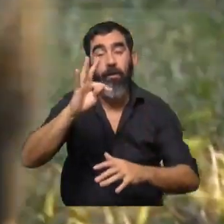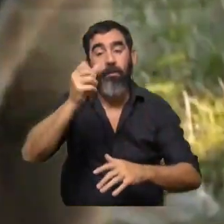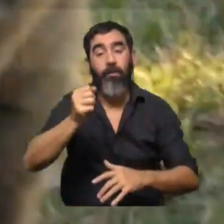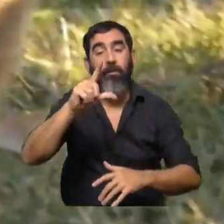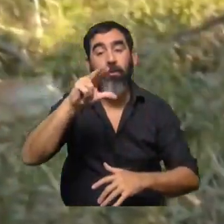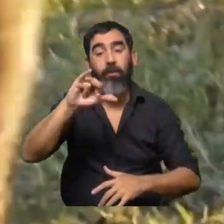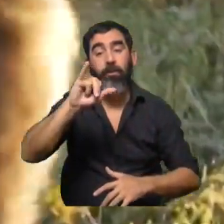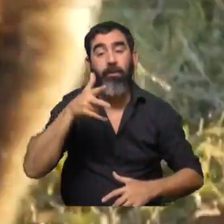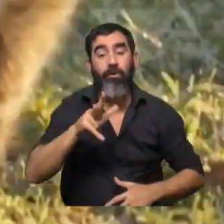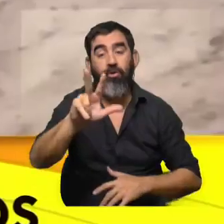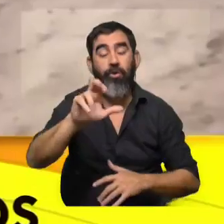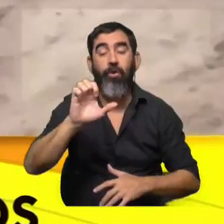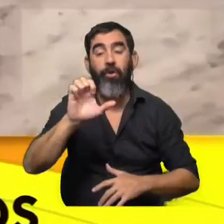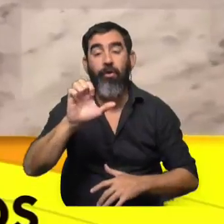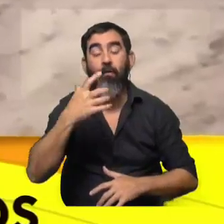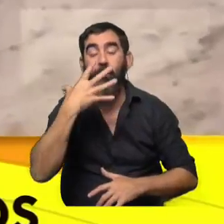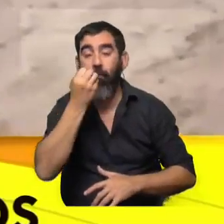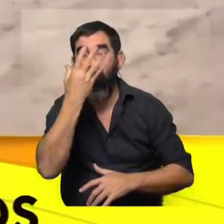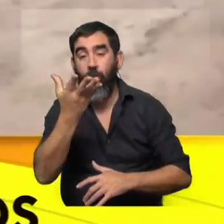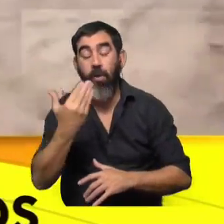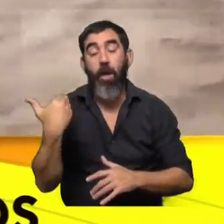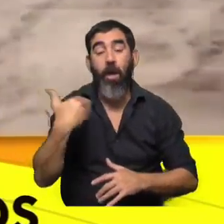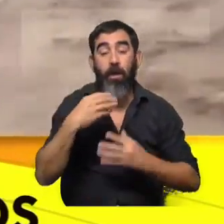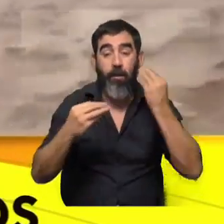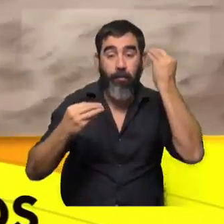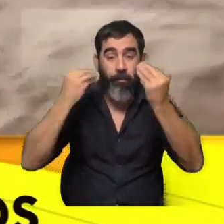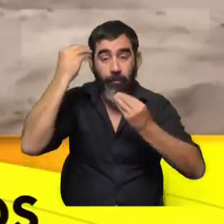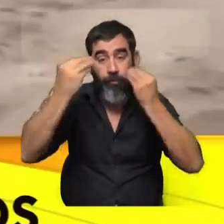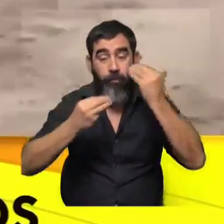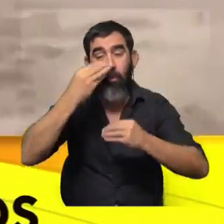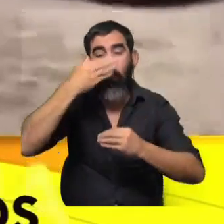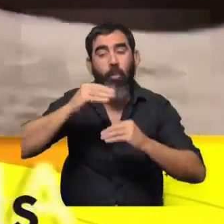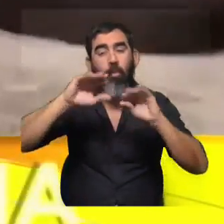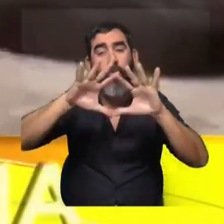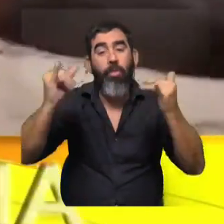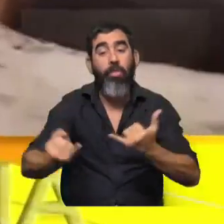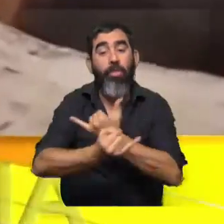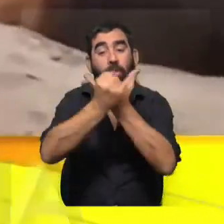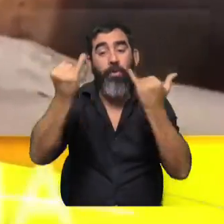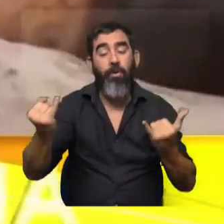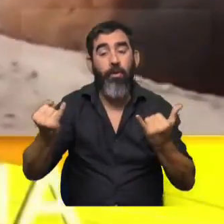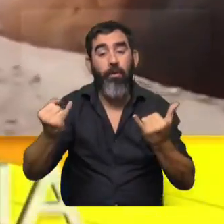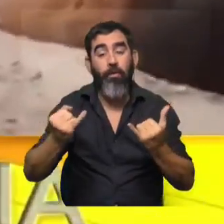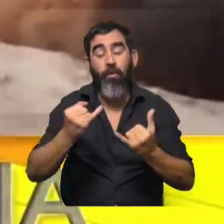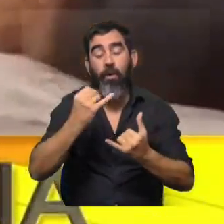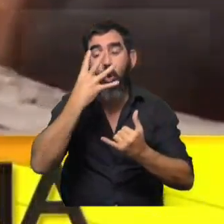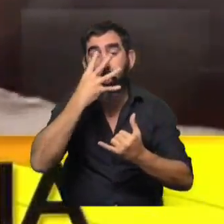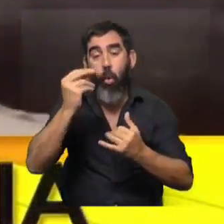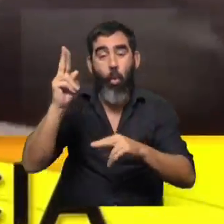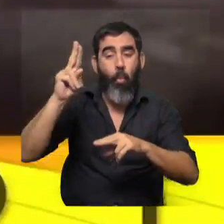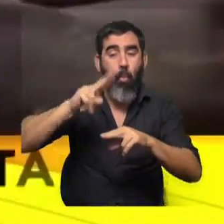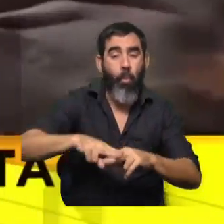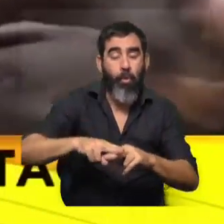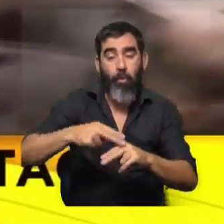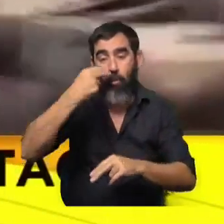de Flores. Mientras tanto, en Argentina crece la preocupación, ya que en los últimos 10 días se registraron mamíferos fallecidos por